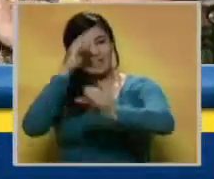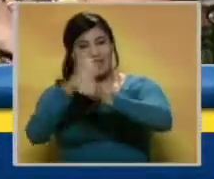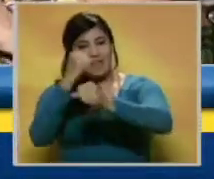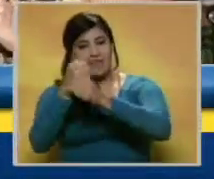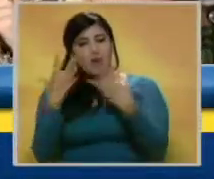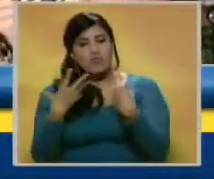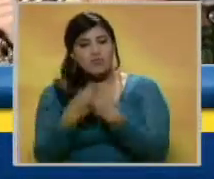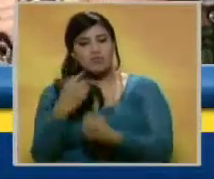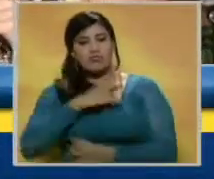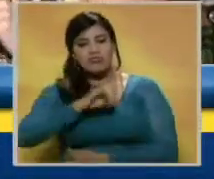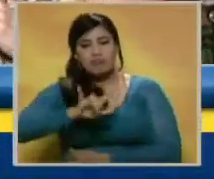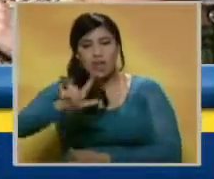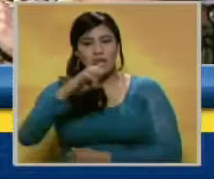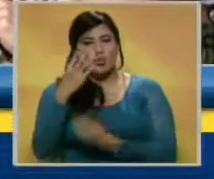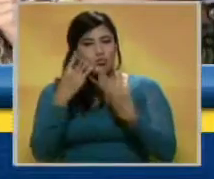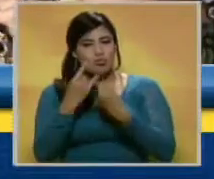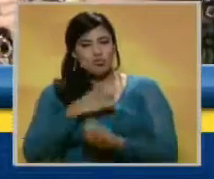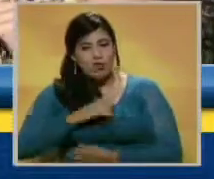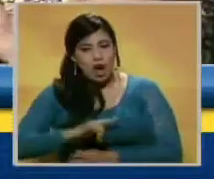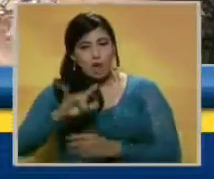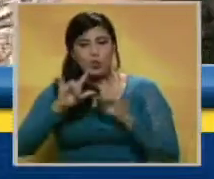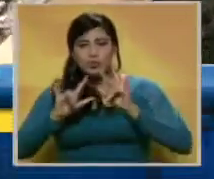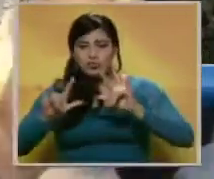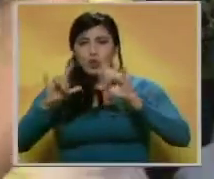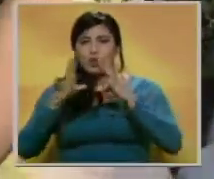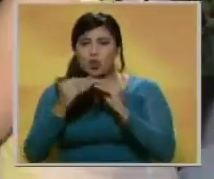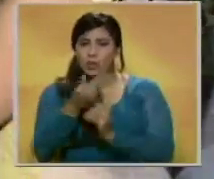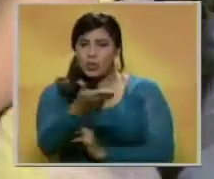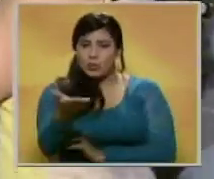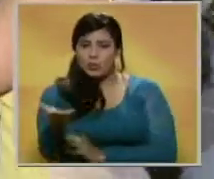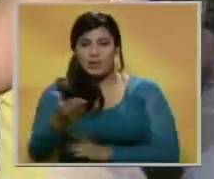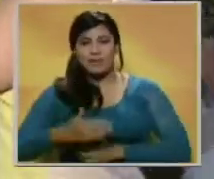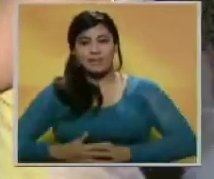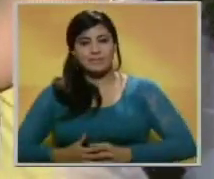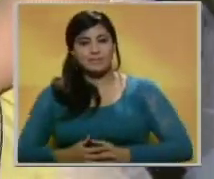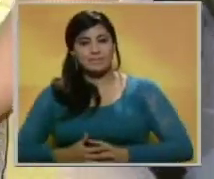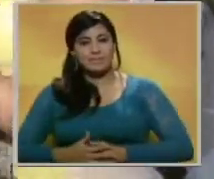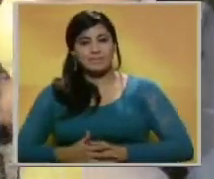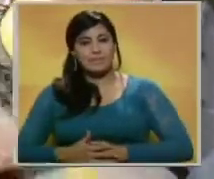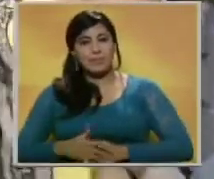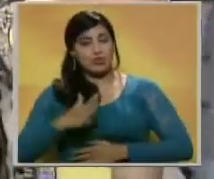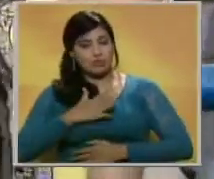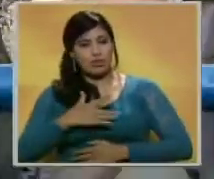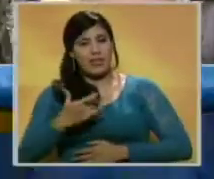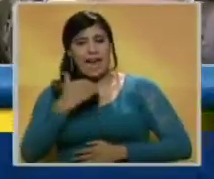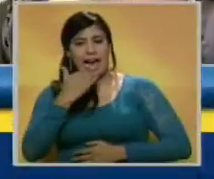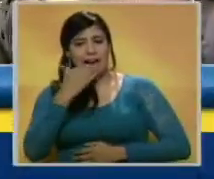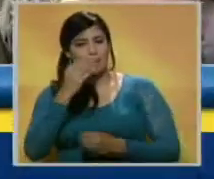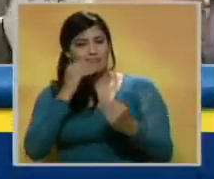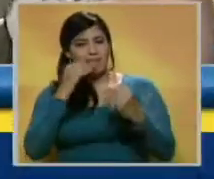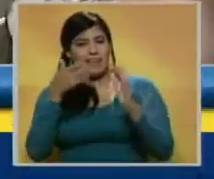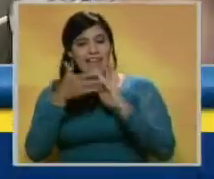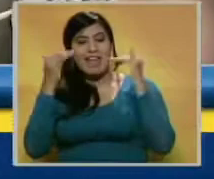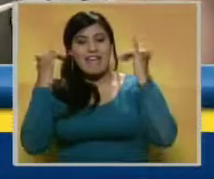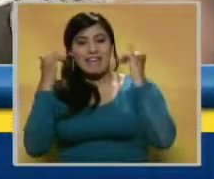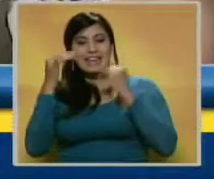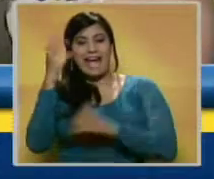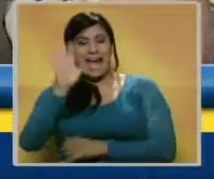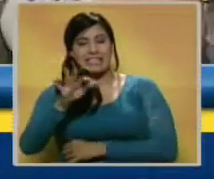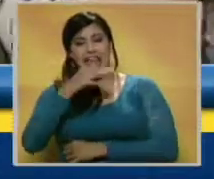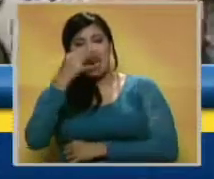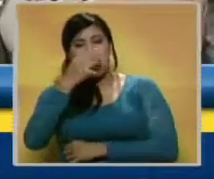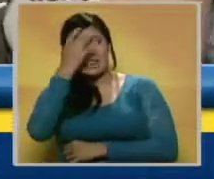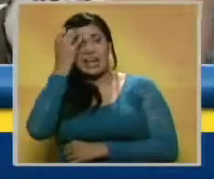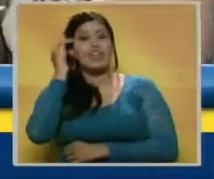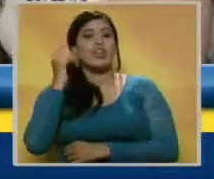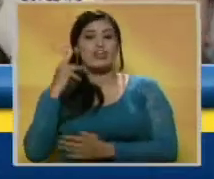hacemos con mucho cariño, con mucho amor para todos ustedes. Yo quisiera comentar algo, que siempre las fiestas son en la tarde y